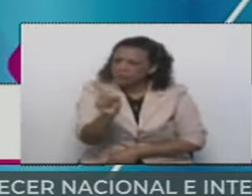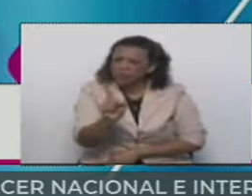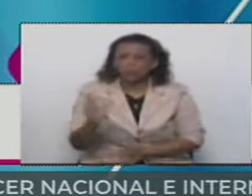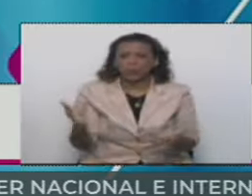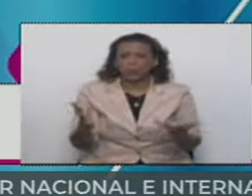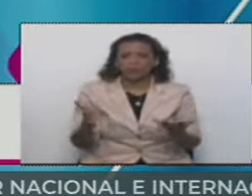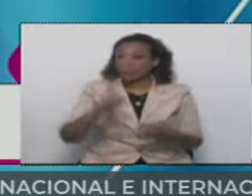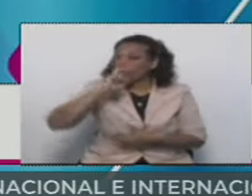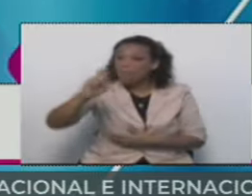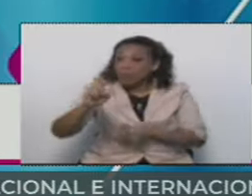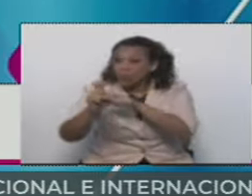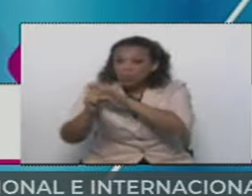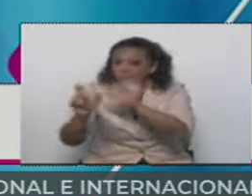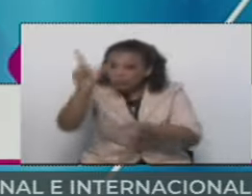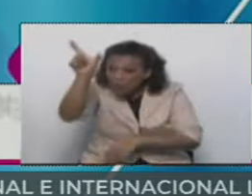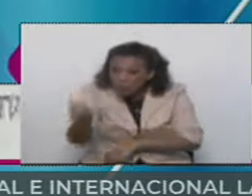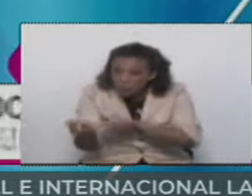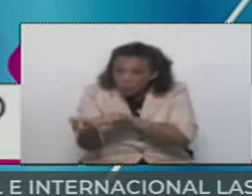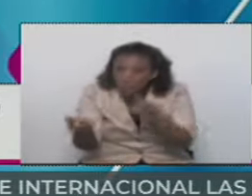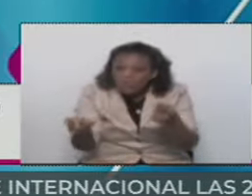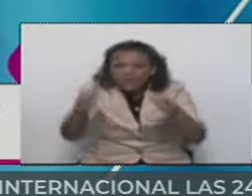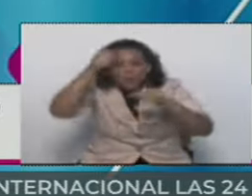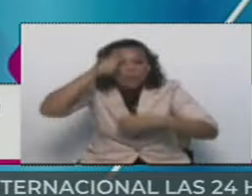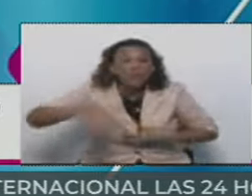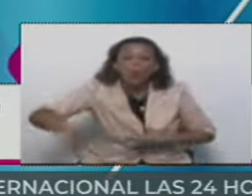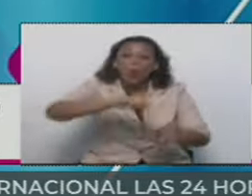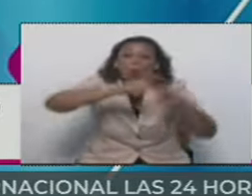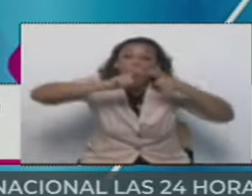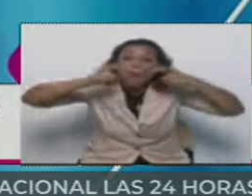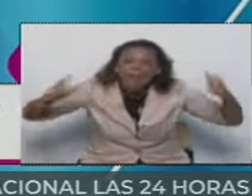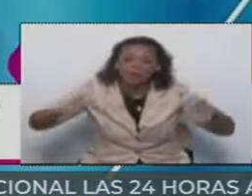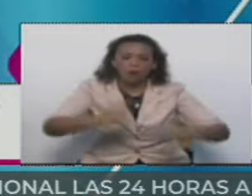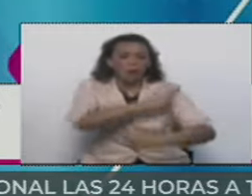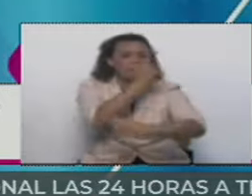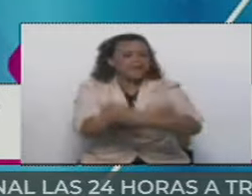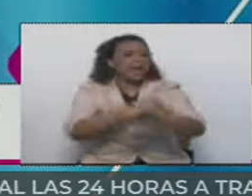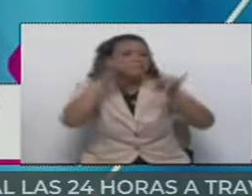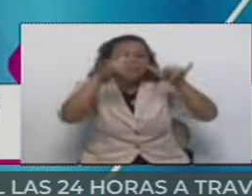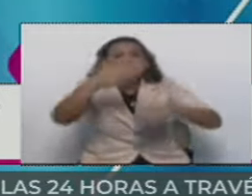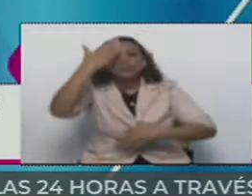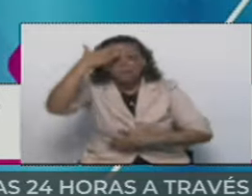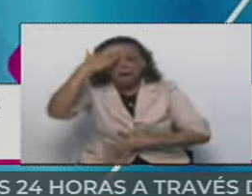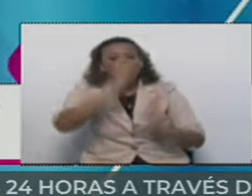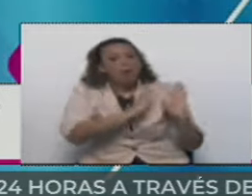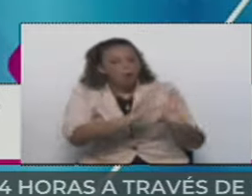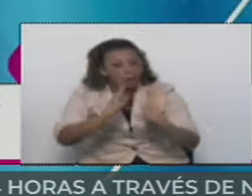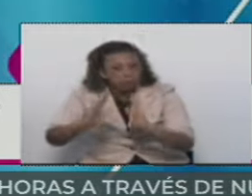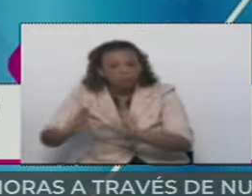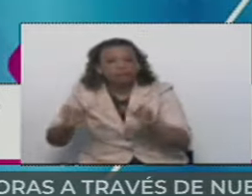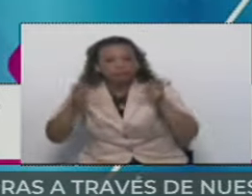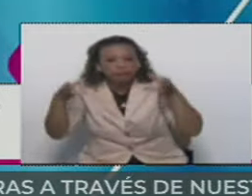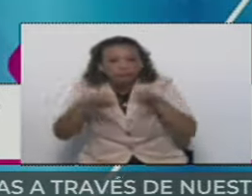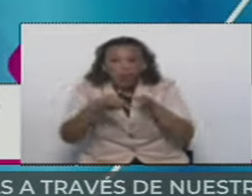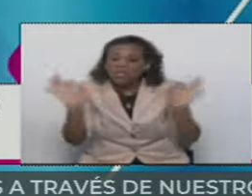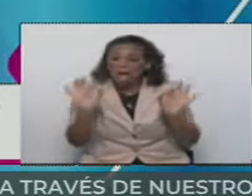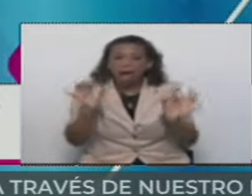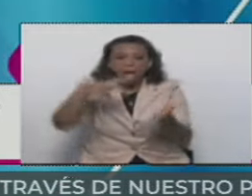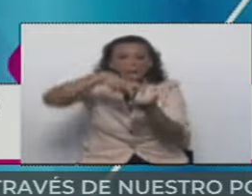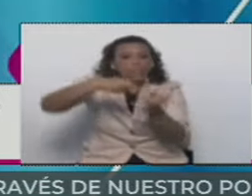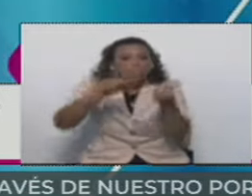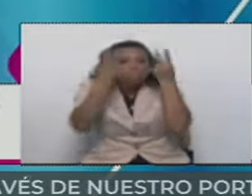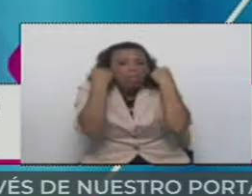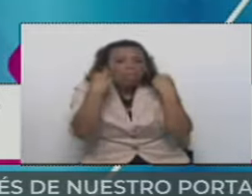No es Maduro. Es un pueblo que está empoderado, consciente, organizado, y que no se va a dejar